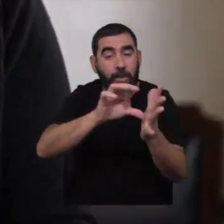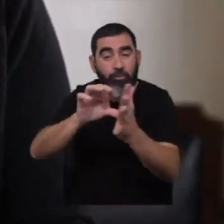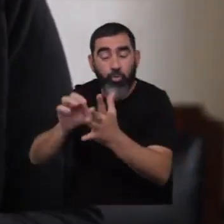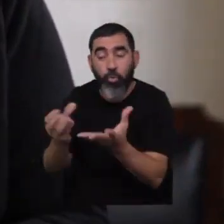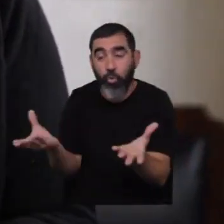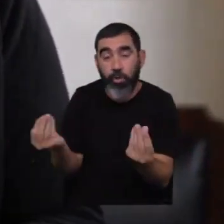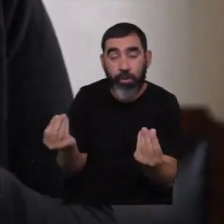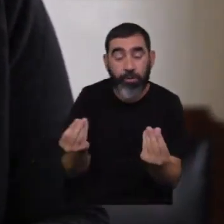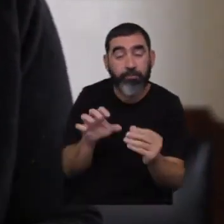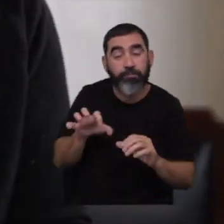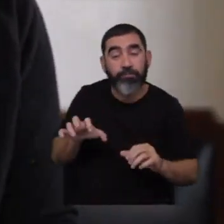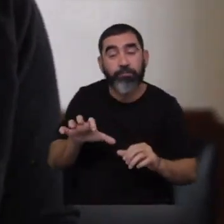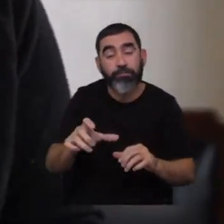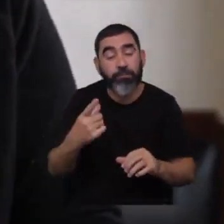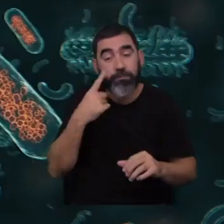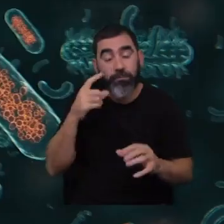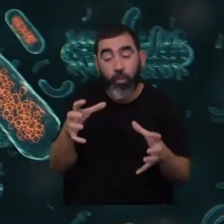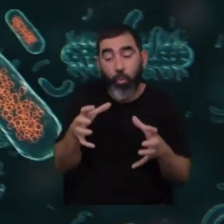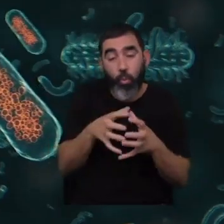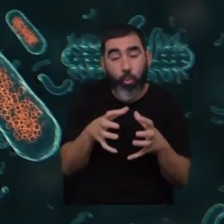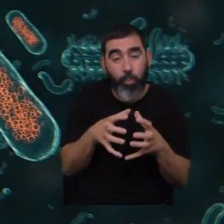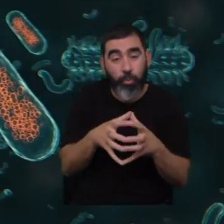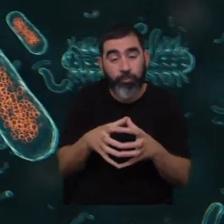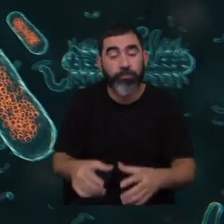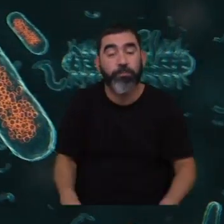hidratados, los microorganismos viven en comunidades.